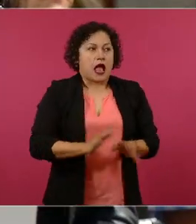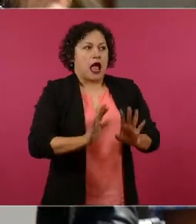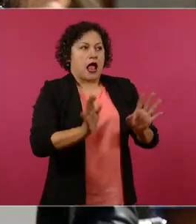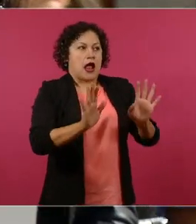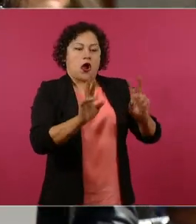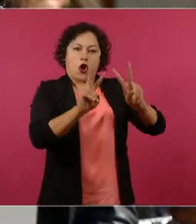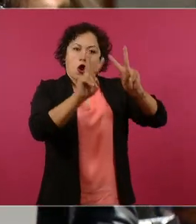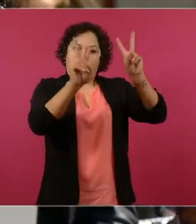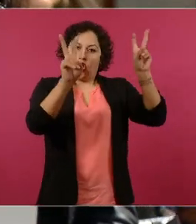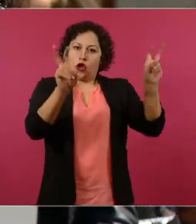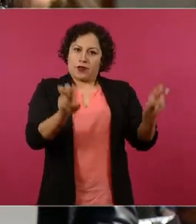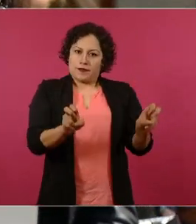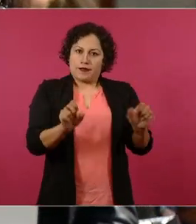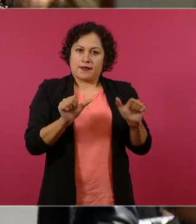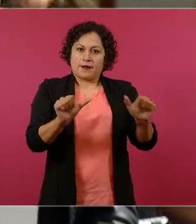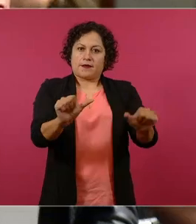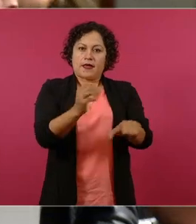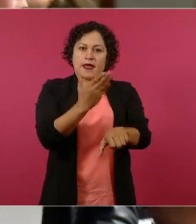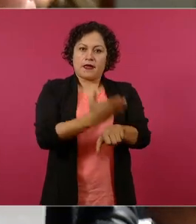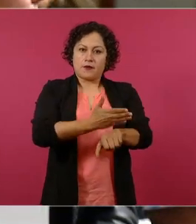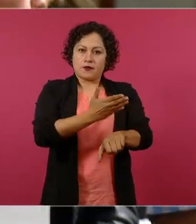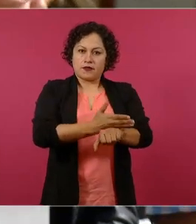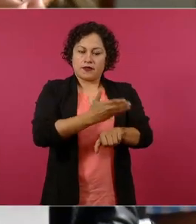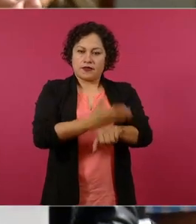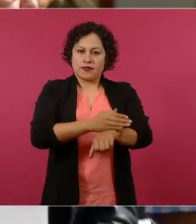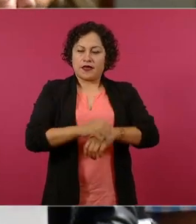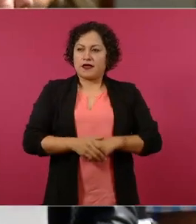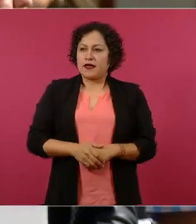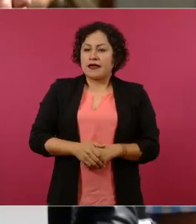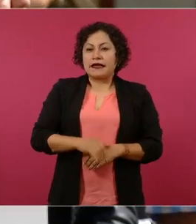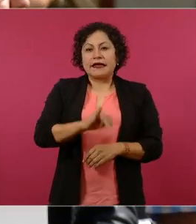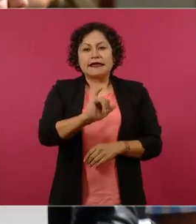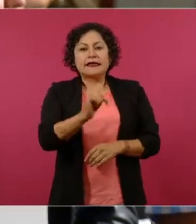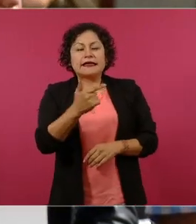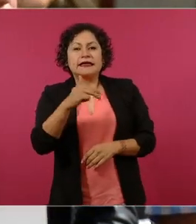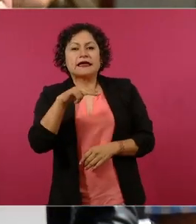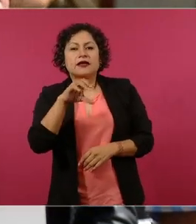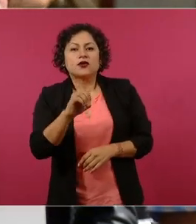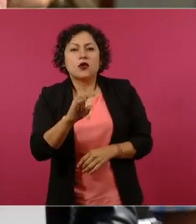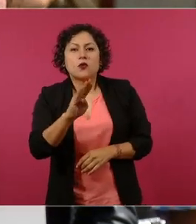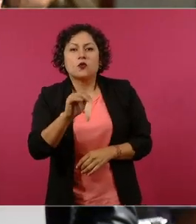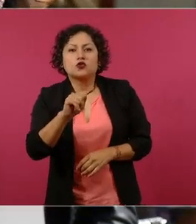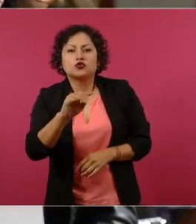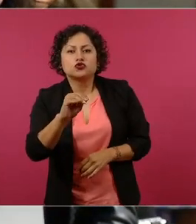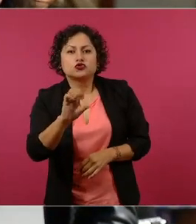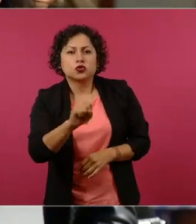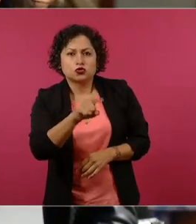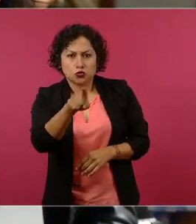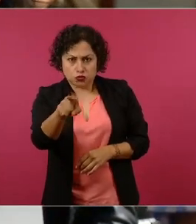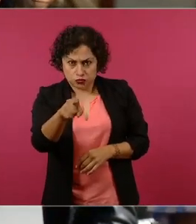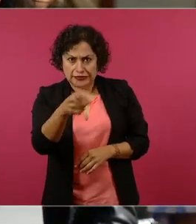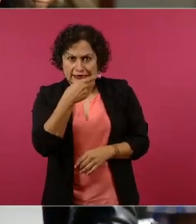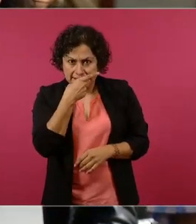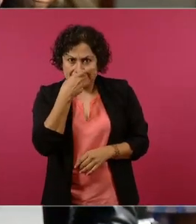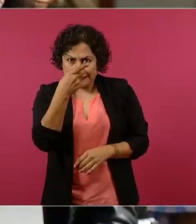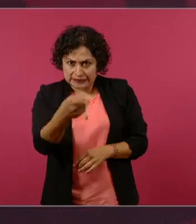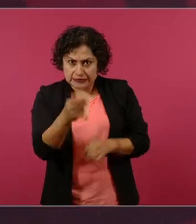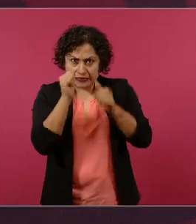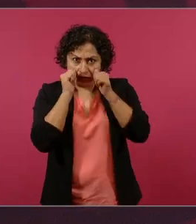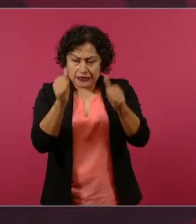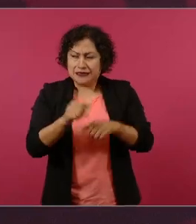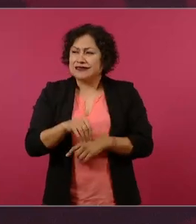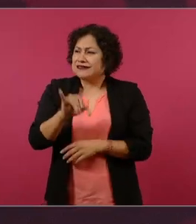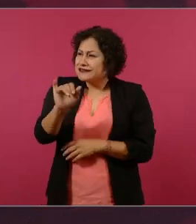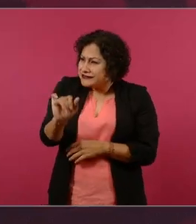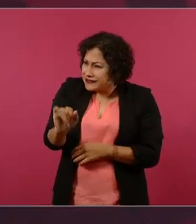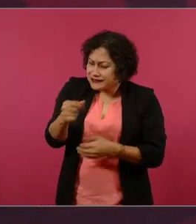higinio en el caso de higinio Bustos usted promete revisar ese caso el de la esquina El que todos todos los casos